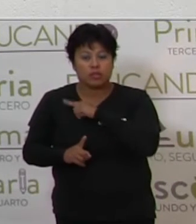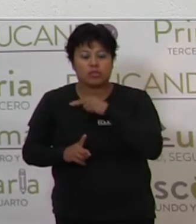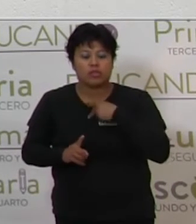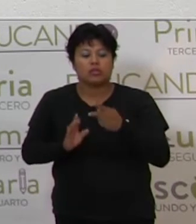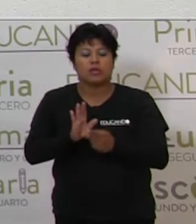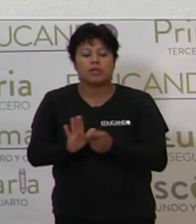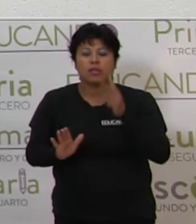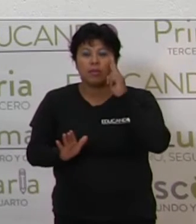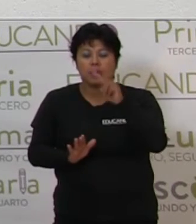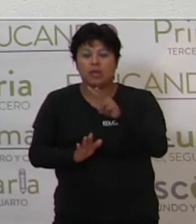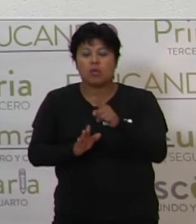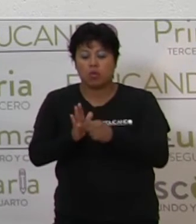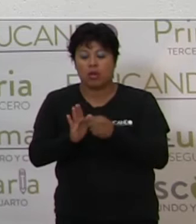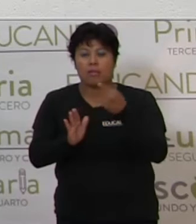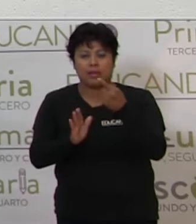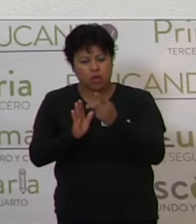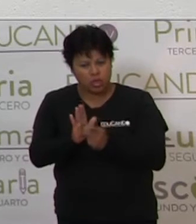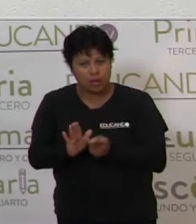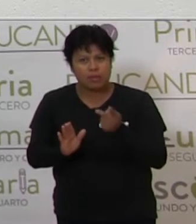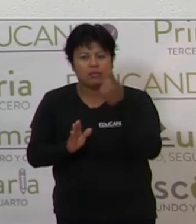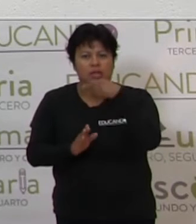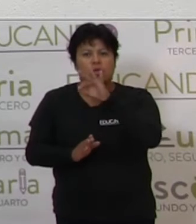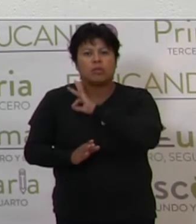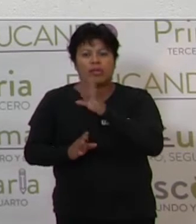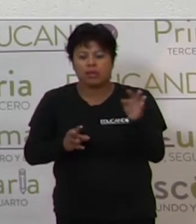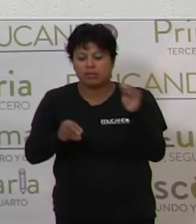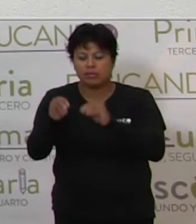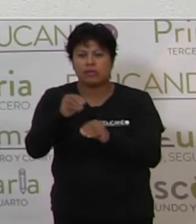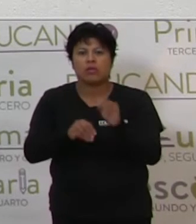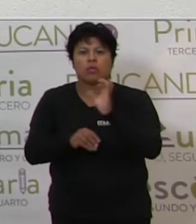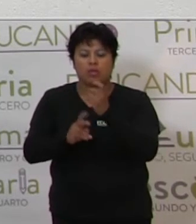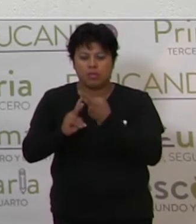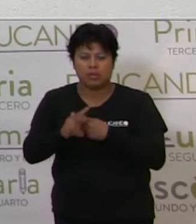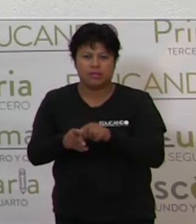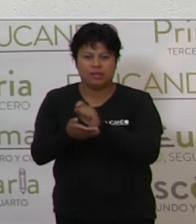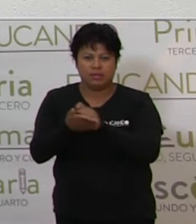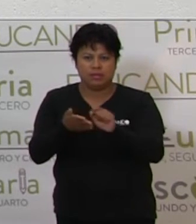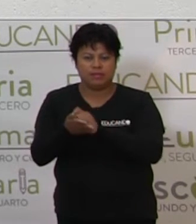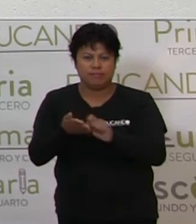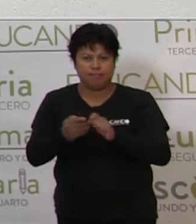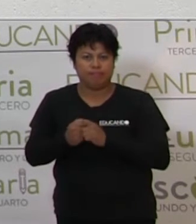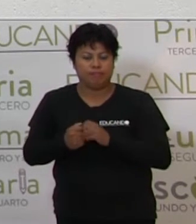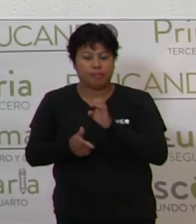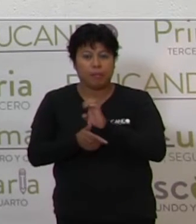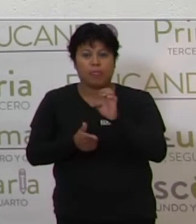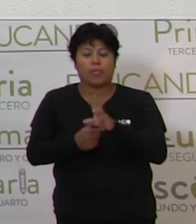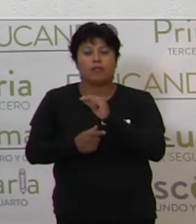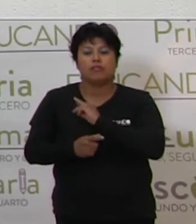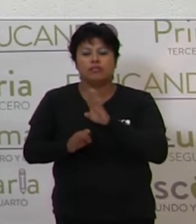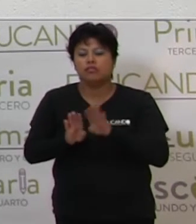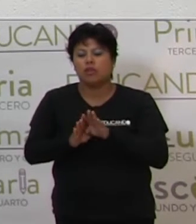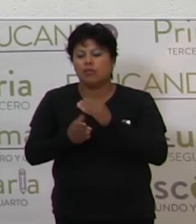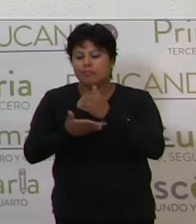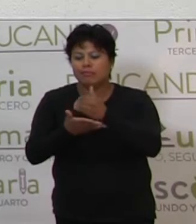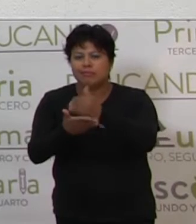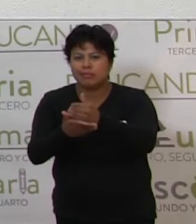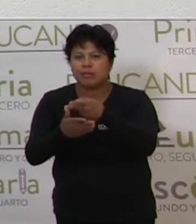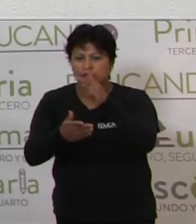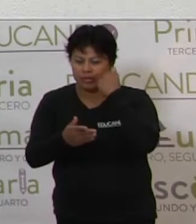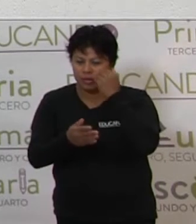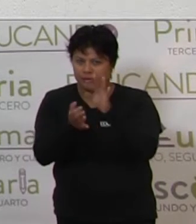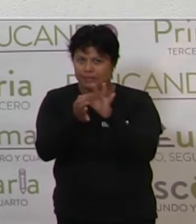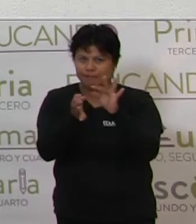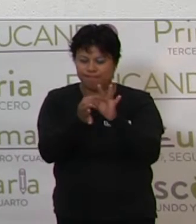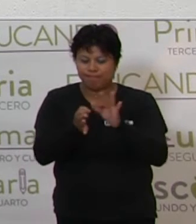volviendo a ver una vez más, les digo, para que ustedes los puedan incorporar al momento de escribir. Entonces no vamos a detenernos mucho, pero sí quiero